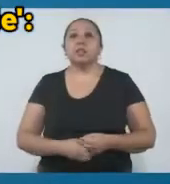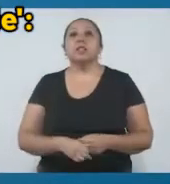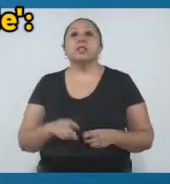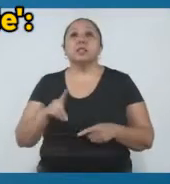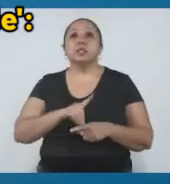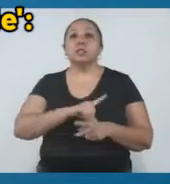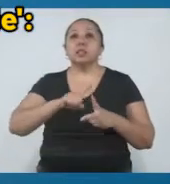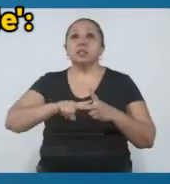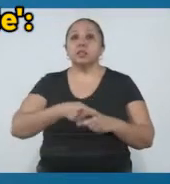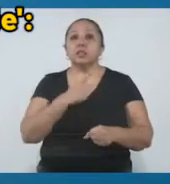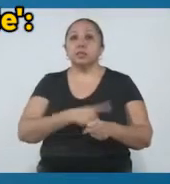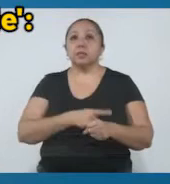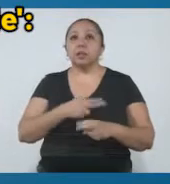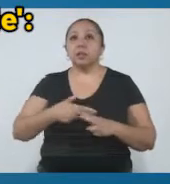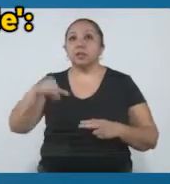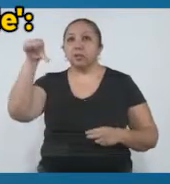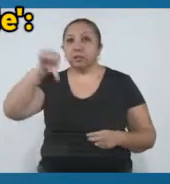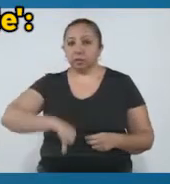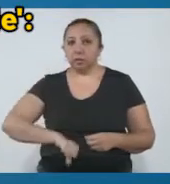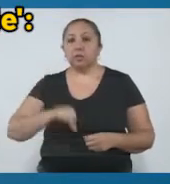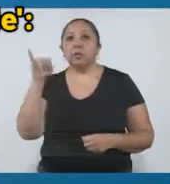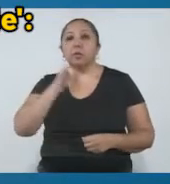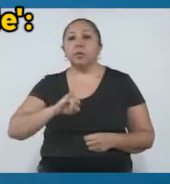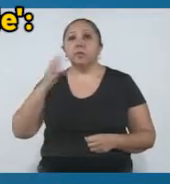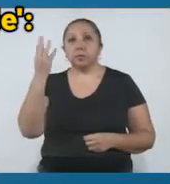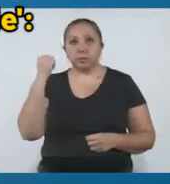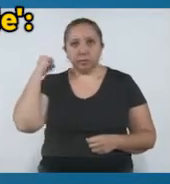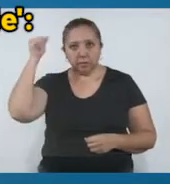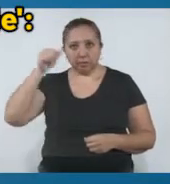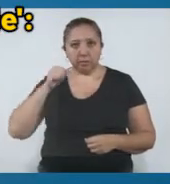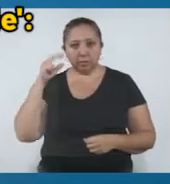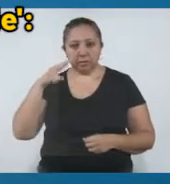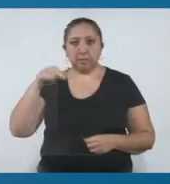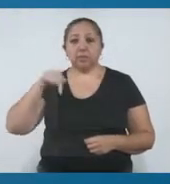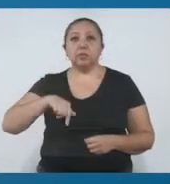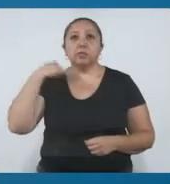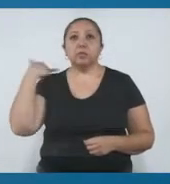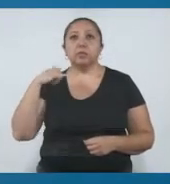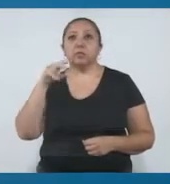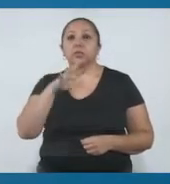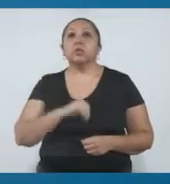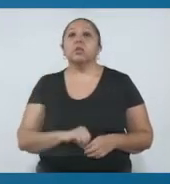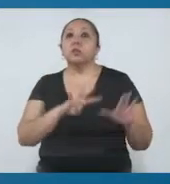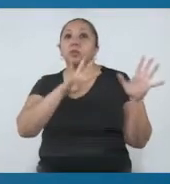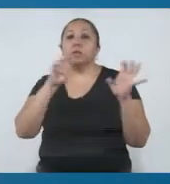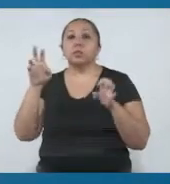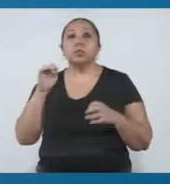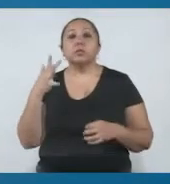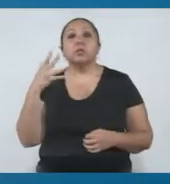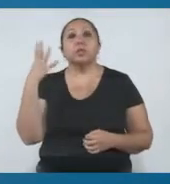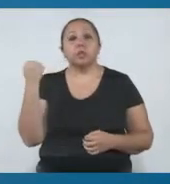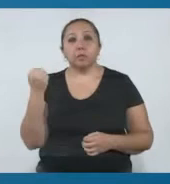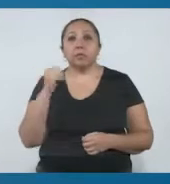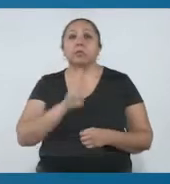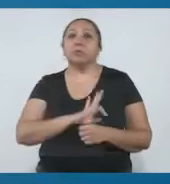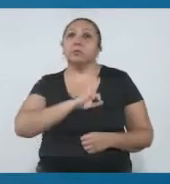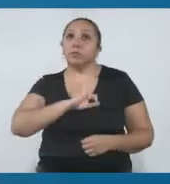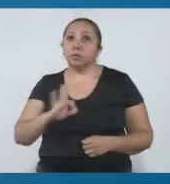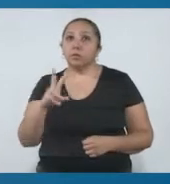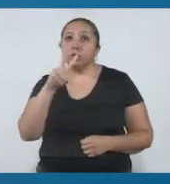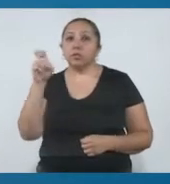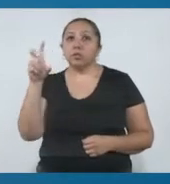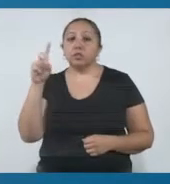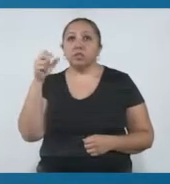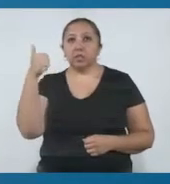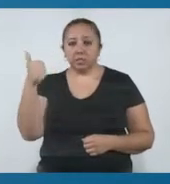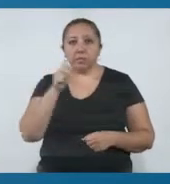Desde que inició la contingencia y hasta el día de hoy, jueves 9 de abril, se han detectado en Yucatán 959 casos sospechosos,